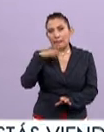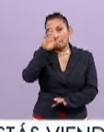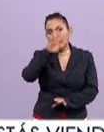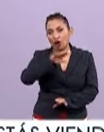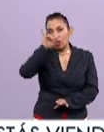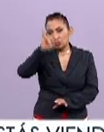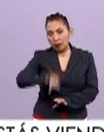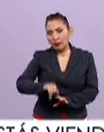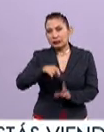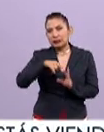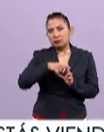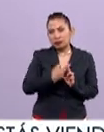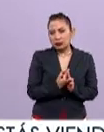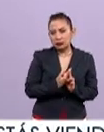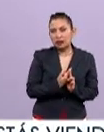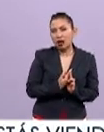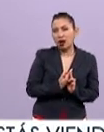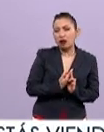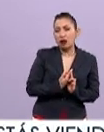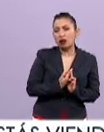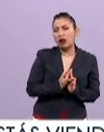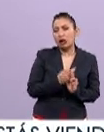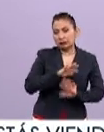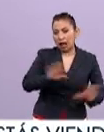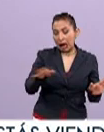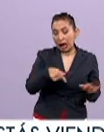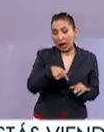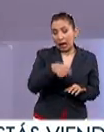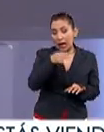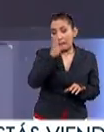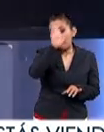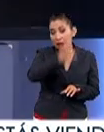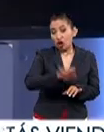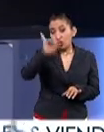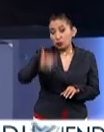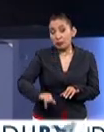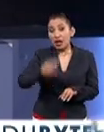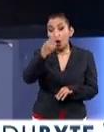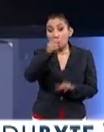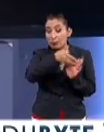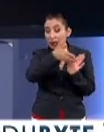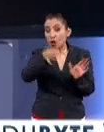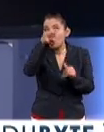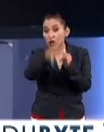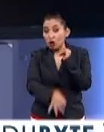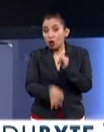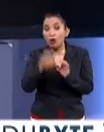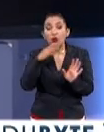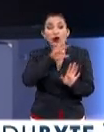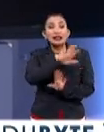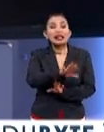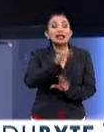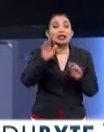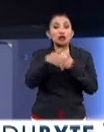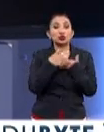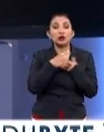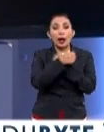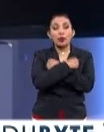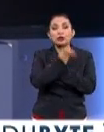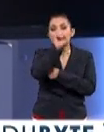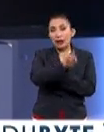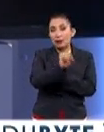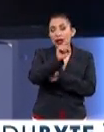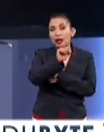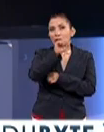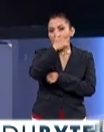miércoles y jueves a partir de ya, o sea, todos los miércoles y jueves de noviembre nada más. Y Clausura del Amor está los